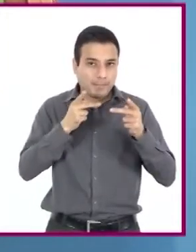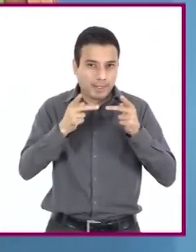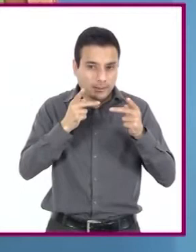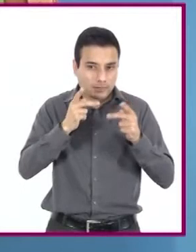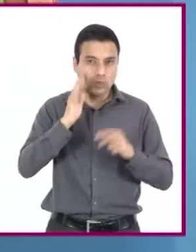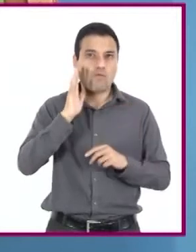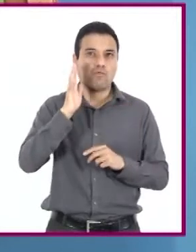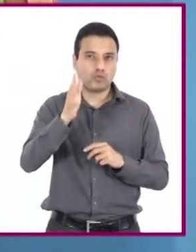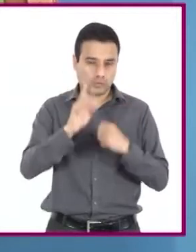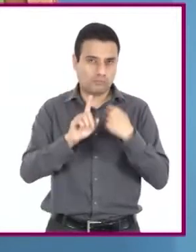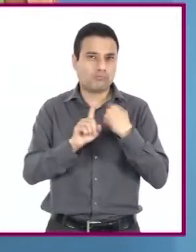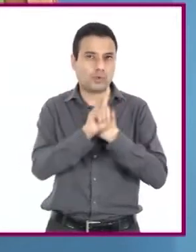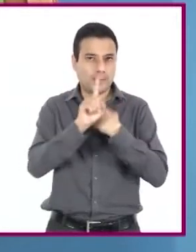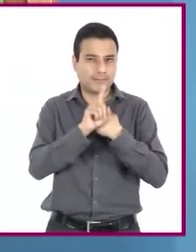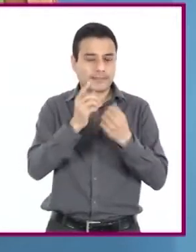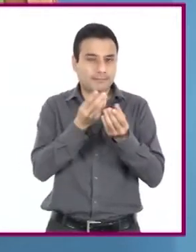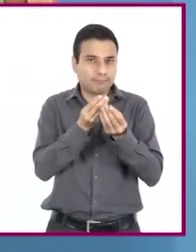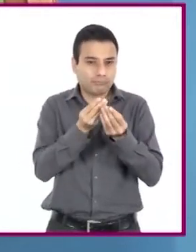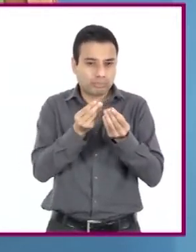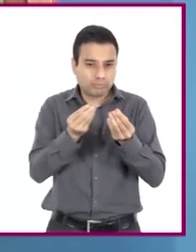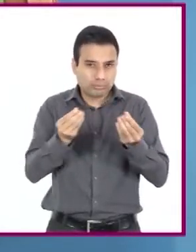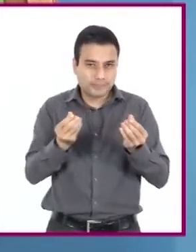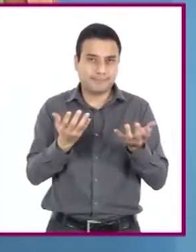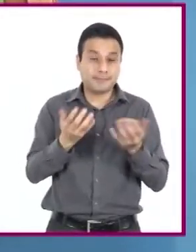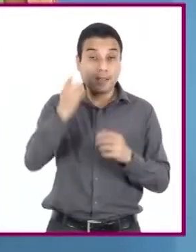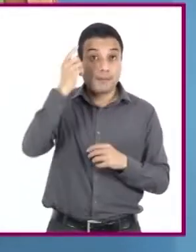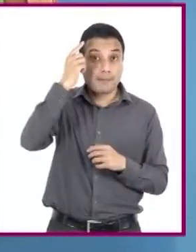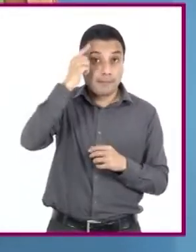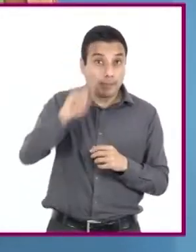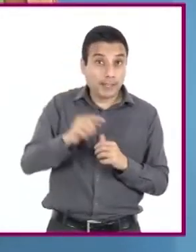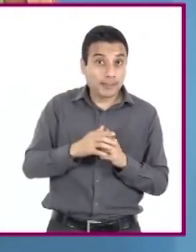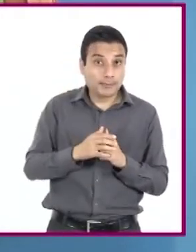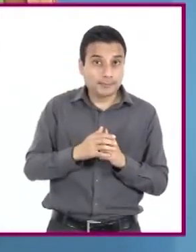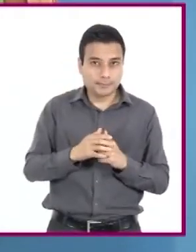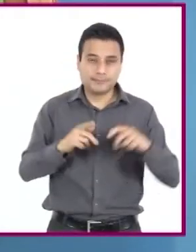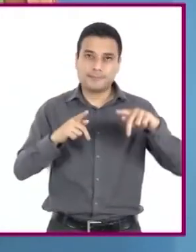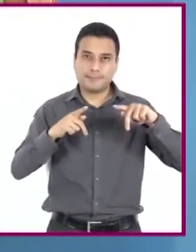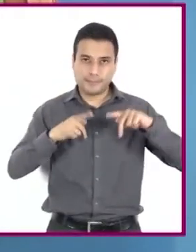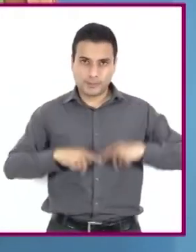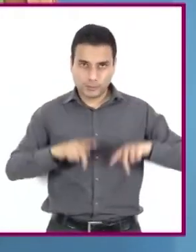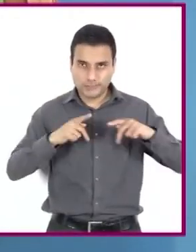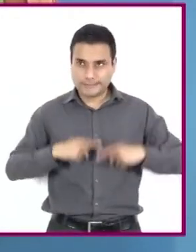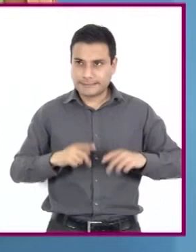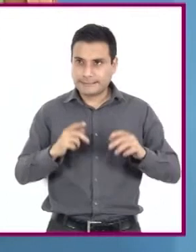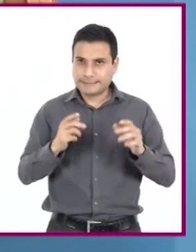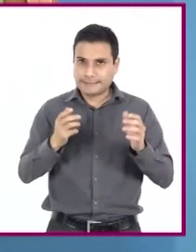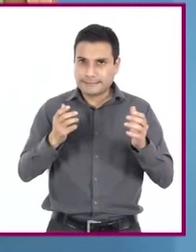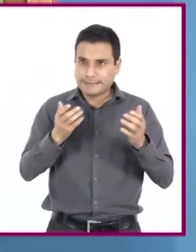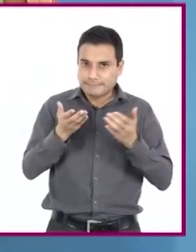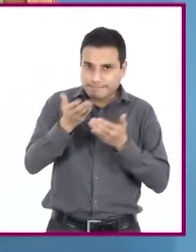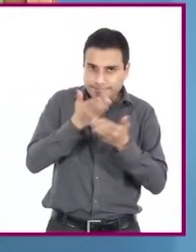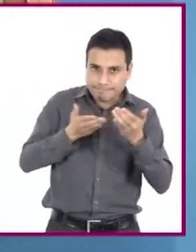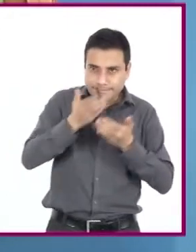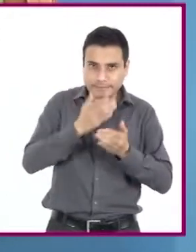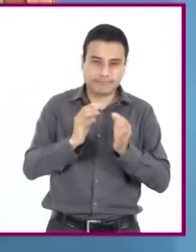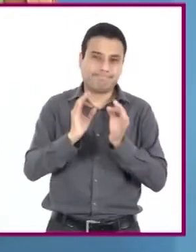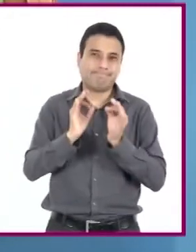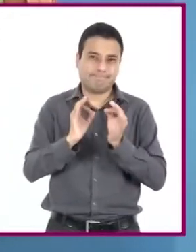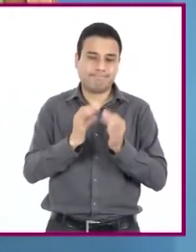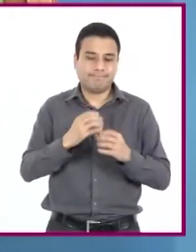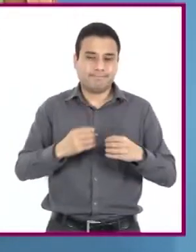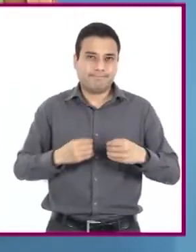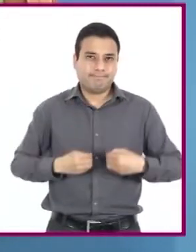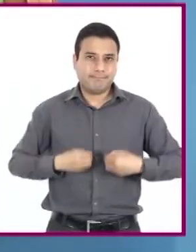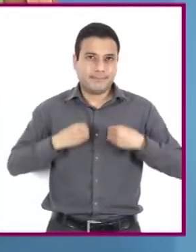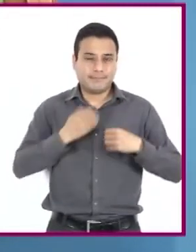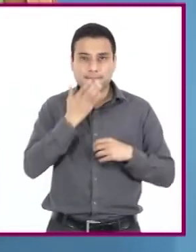vivencias y establecer pautas que faciliten la adaptación a lo inesperado, insólito o incierto